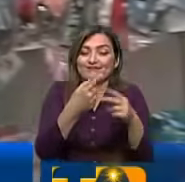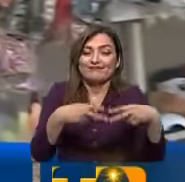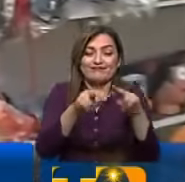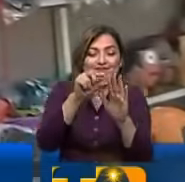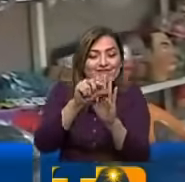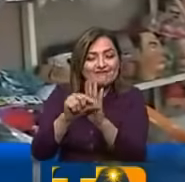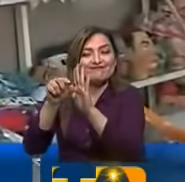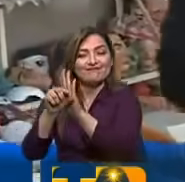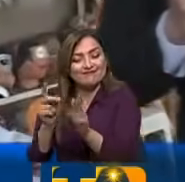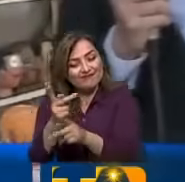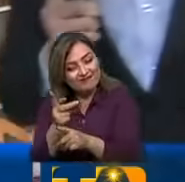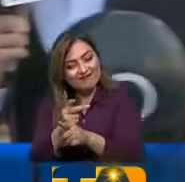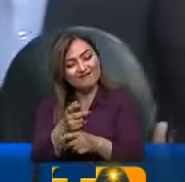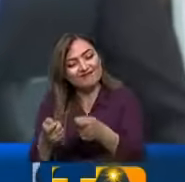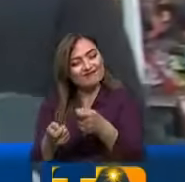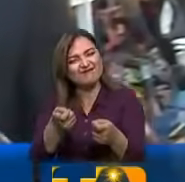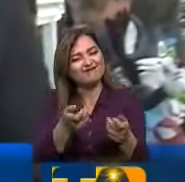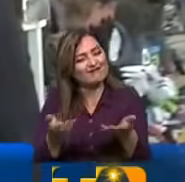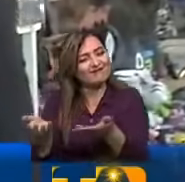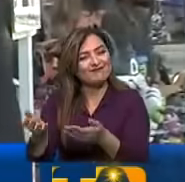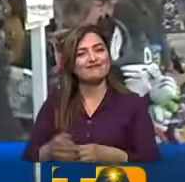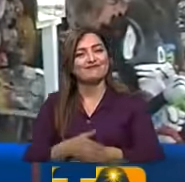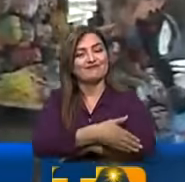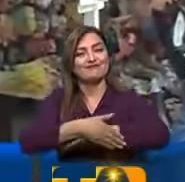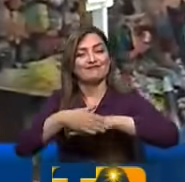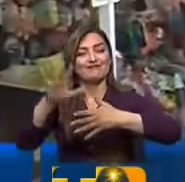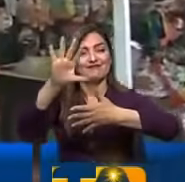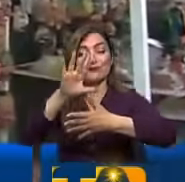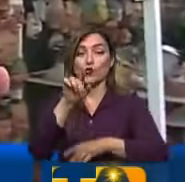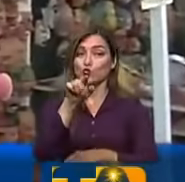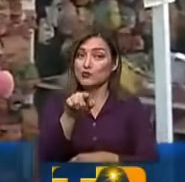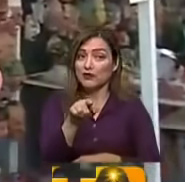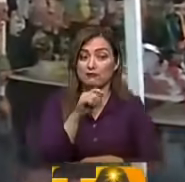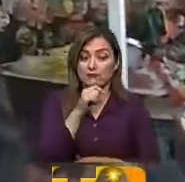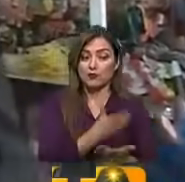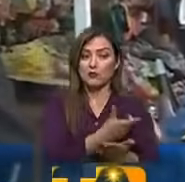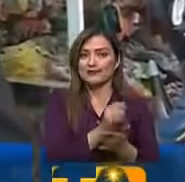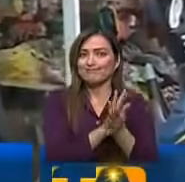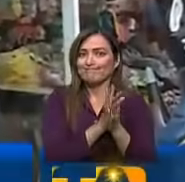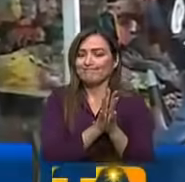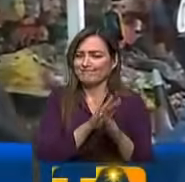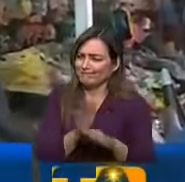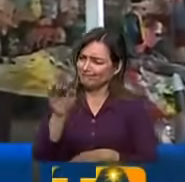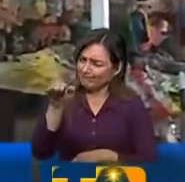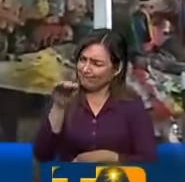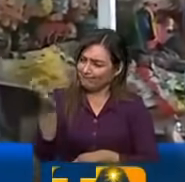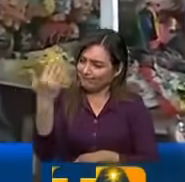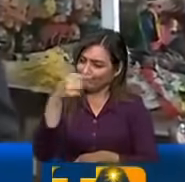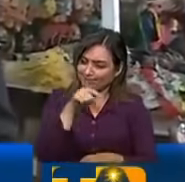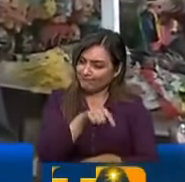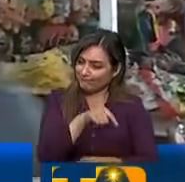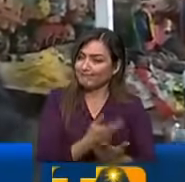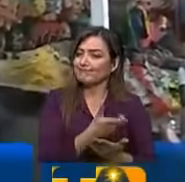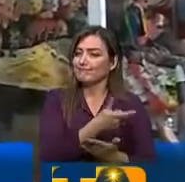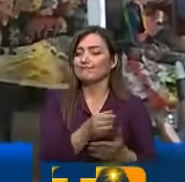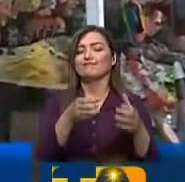y de los varios productos que venden acá en la Avenida América, así que si usted todavía no tiene su monigote, lo invito a que se acerque acá